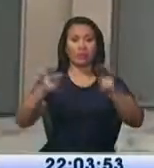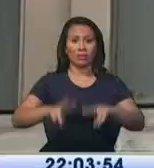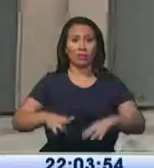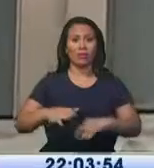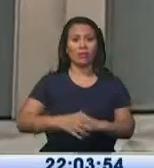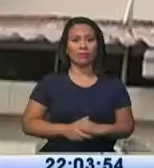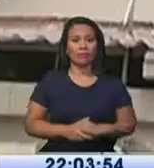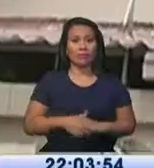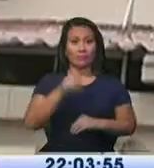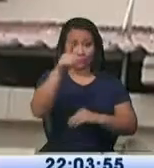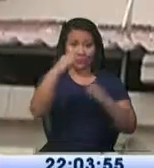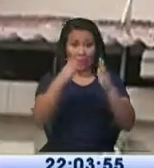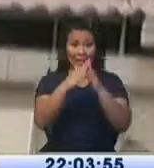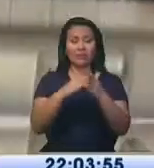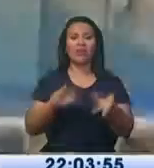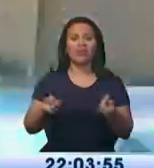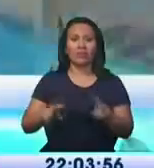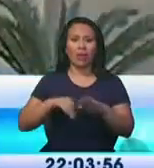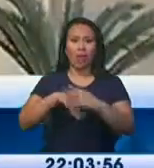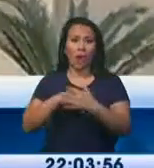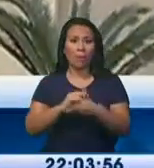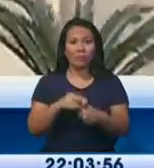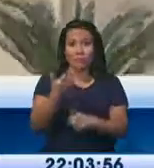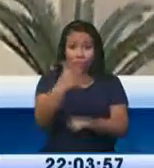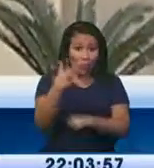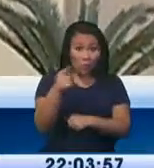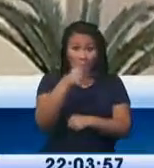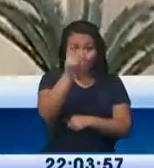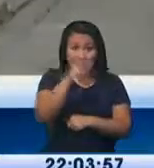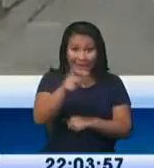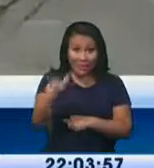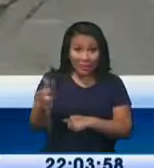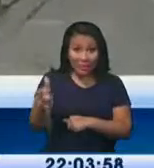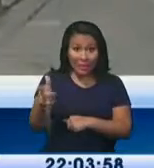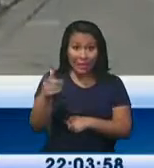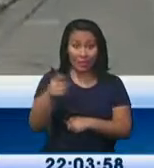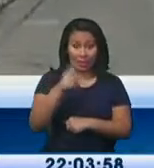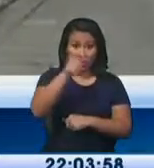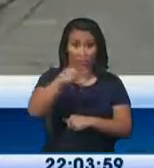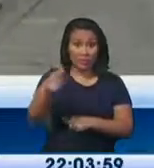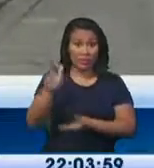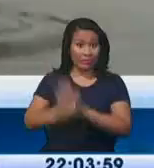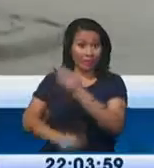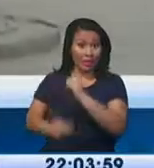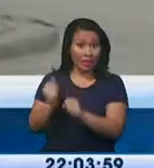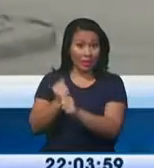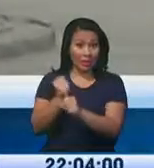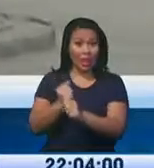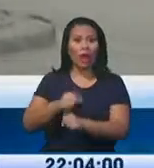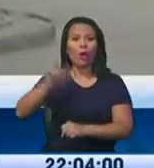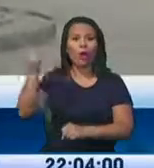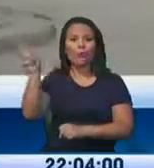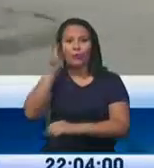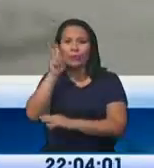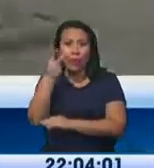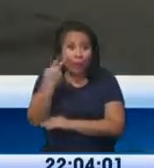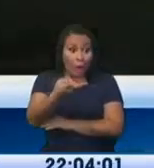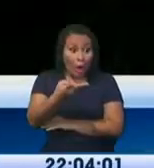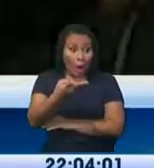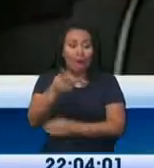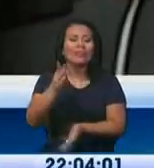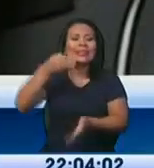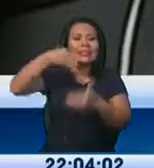de esta ciudadana también aprovecharon que se encontraban laborando para ingresar y sustraerse lo que más